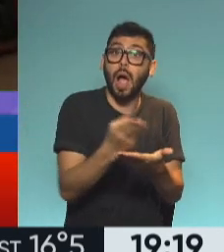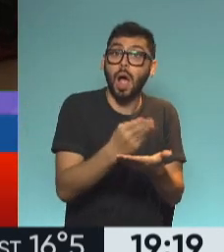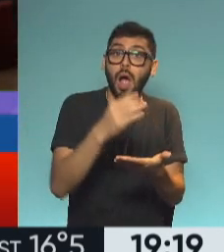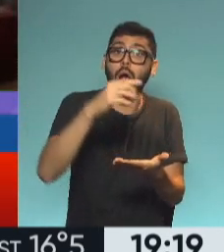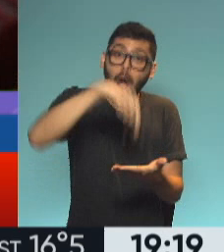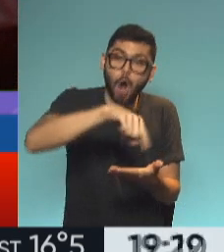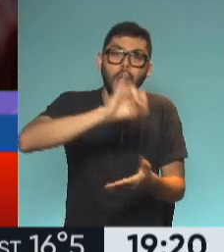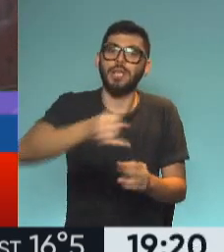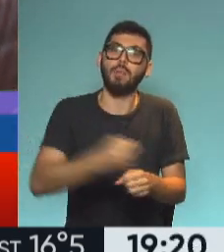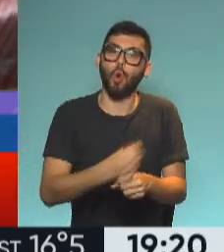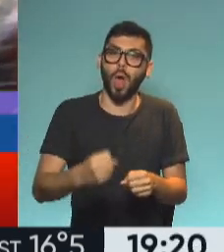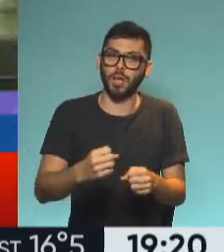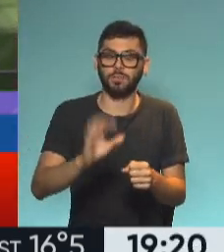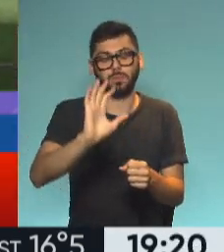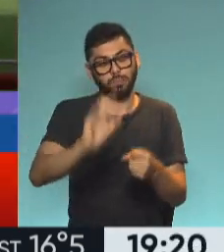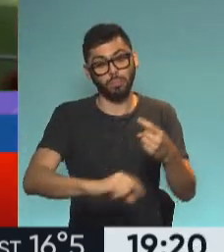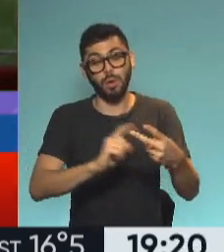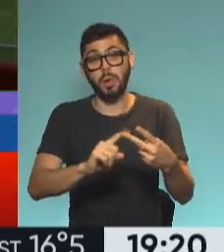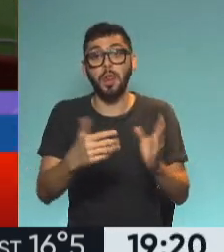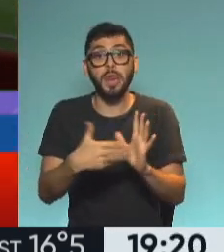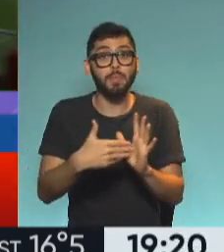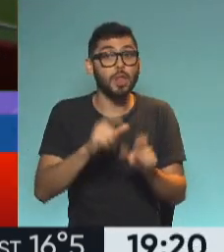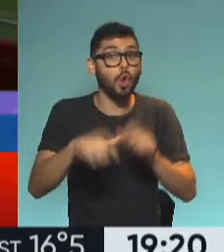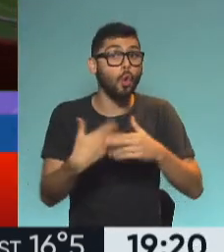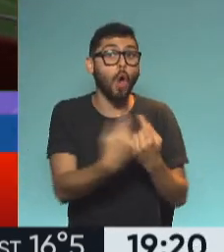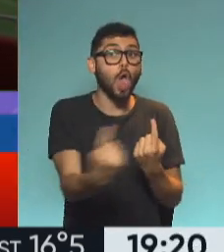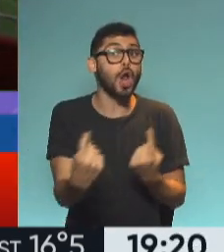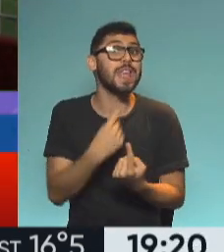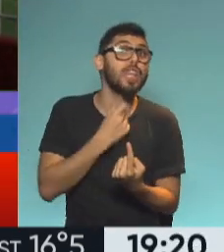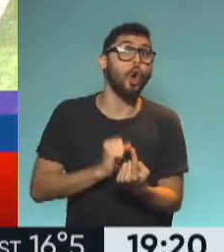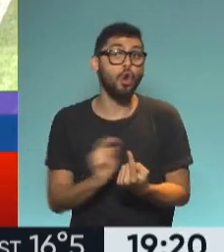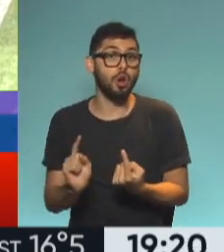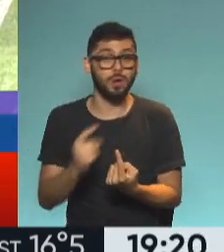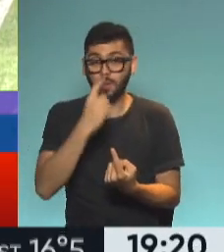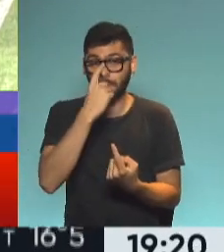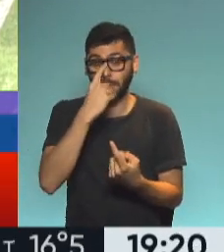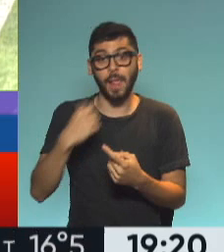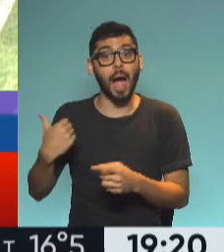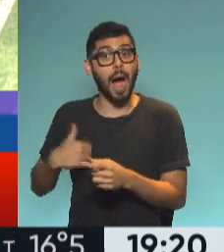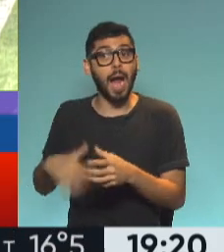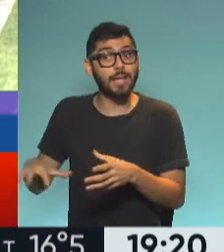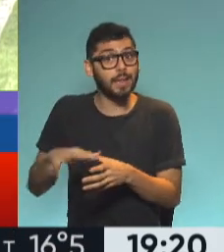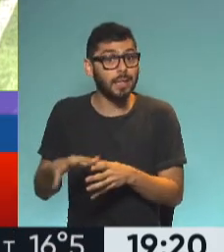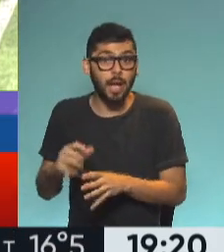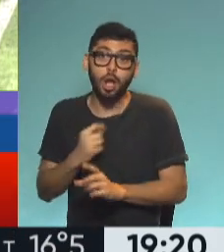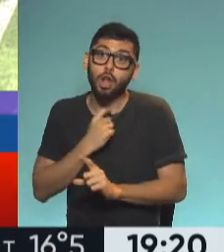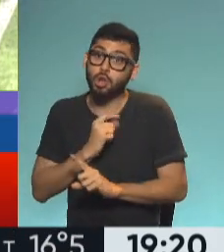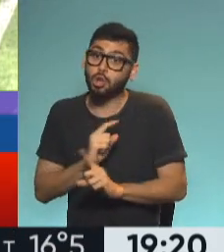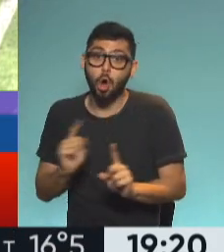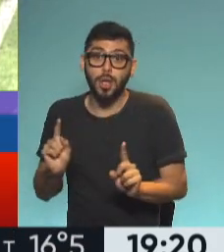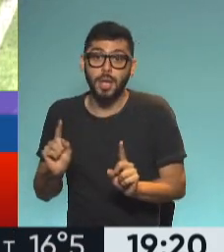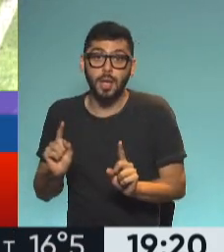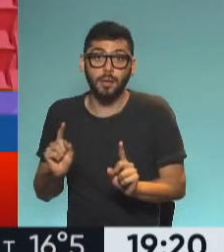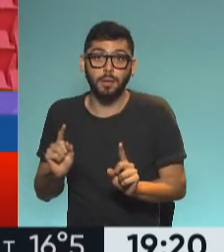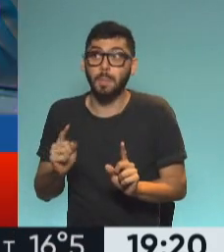sea, se la pueden aplicar. Después, está la voluntad de cada plantel, que la Argentina no quiere y nadie informó si están o no.